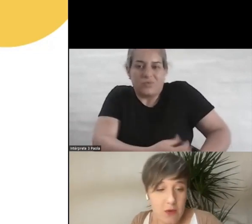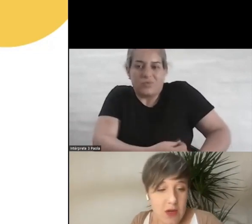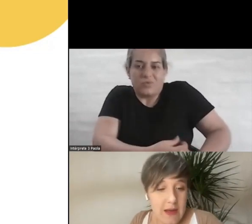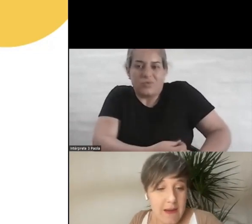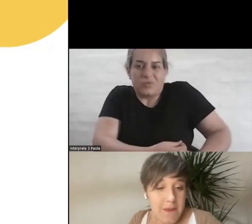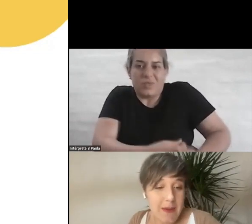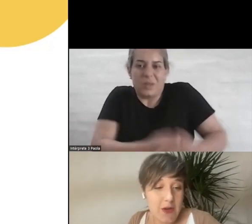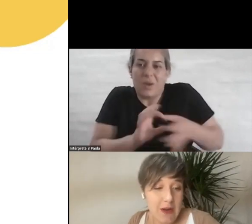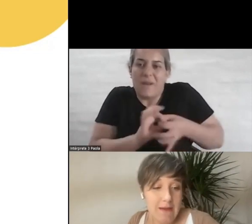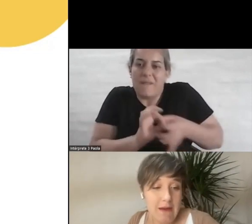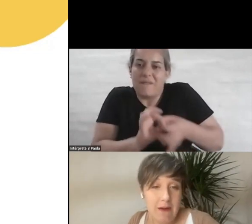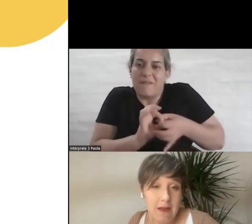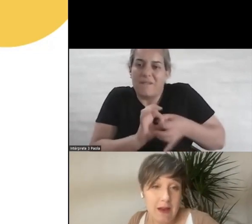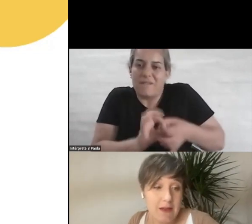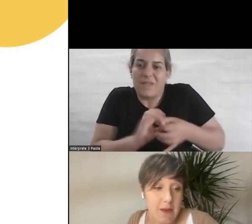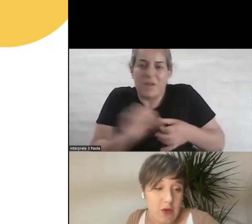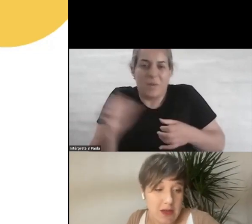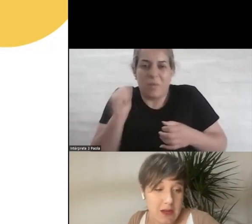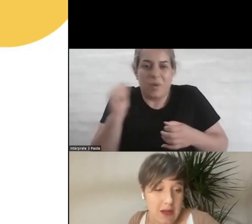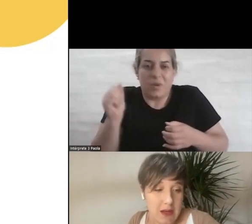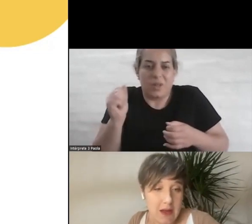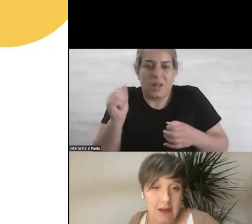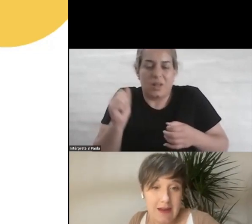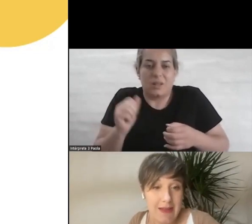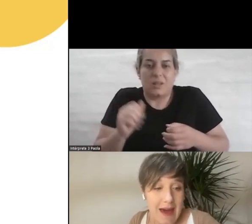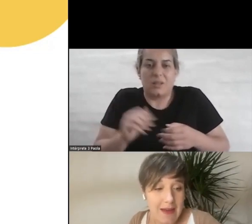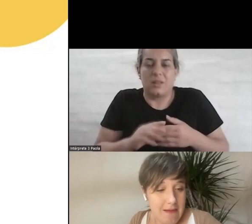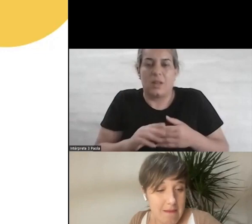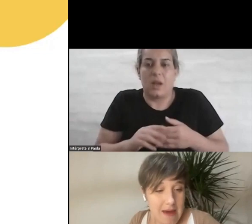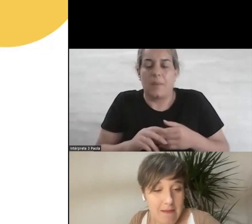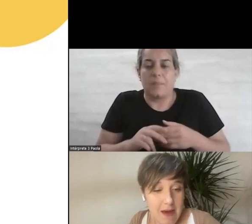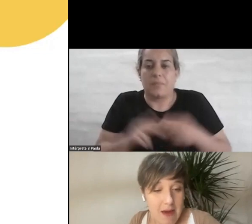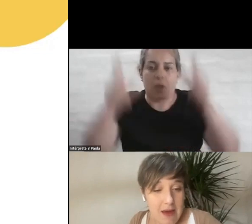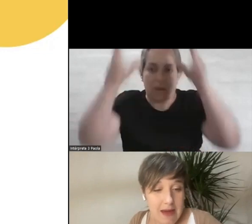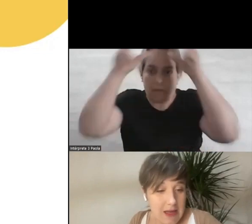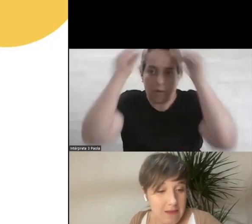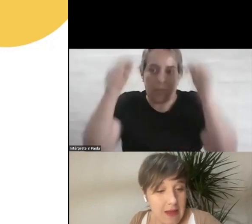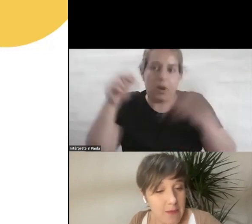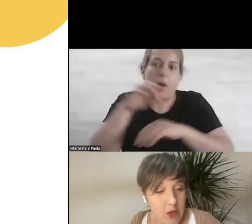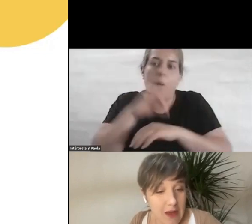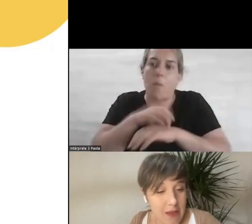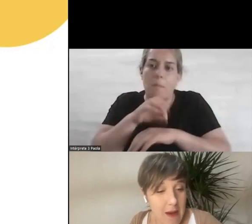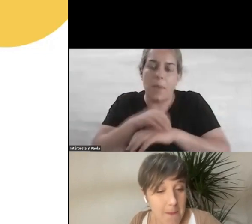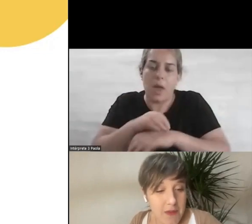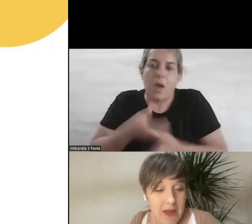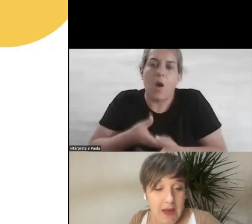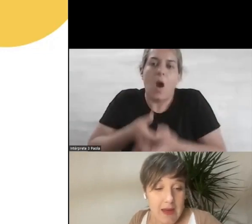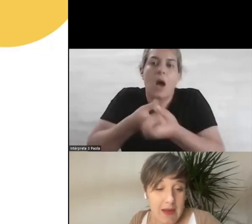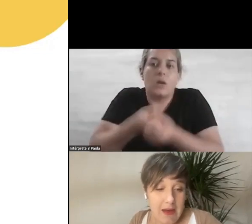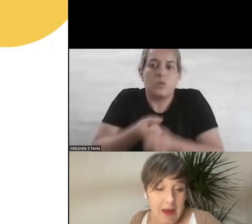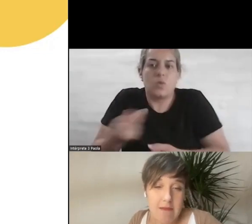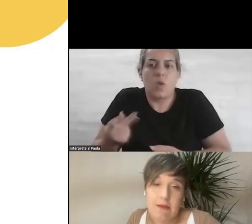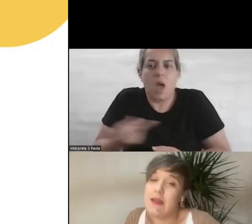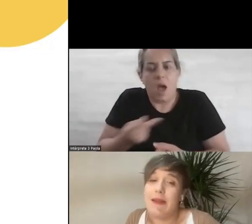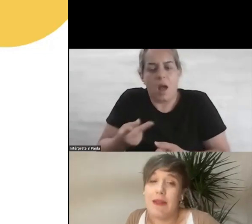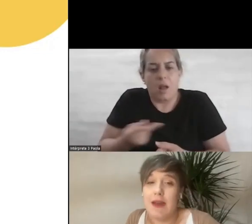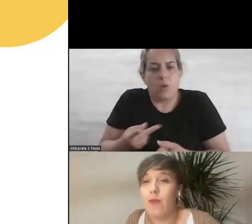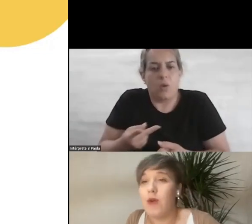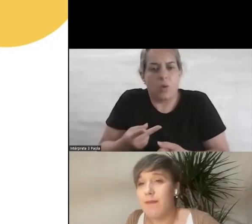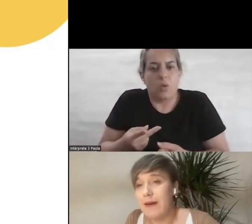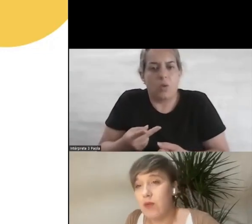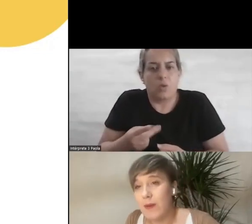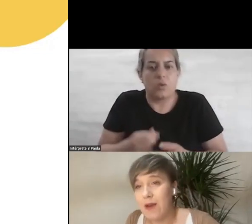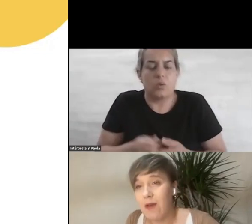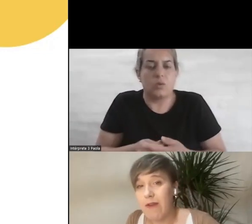entre ambos. El personal debe facilitar pues, esa diada entre mamá y bebé, que es de vital importancia, y el bebé se